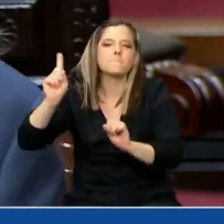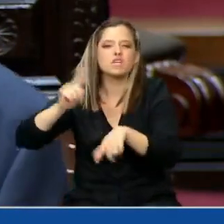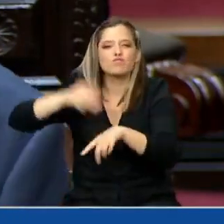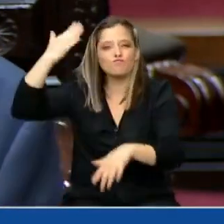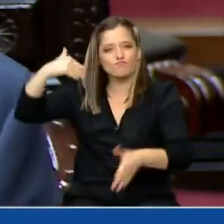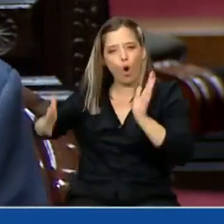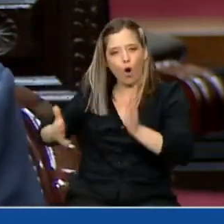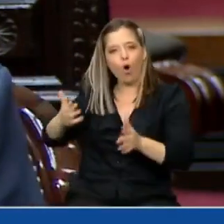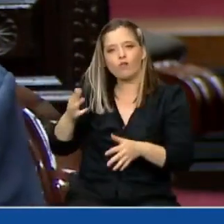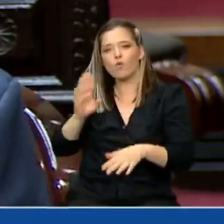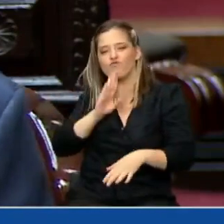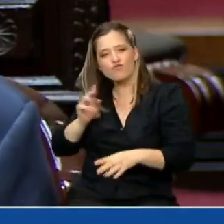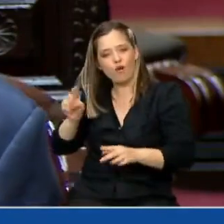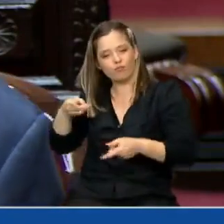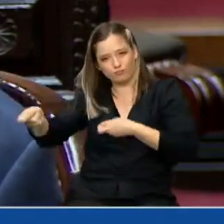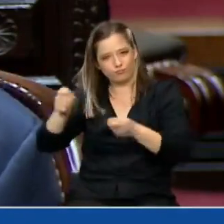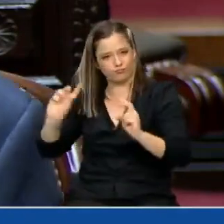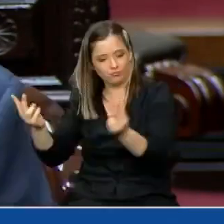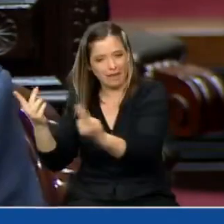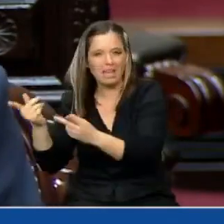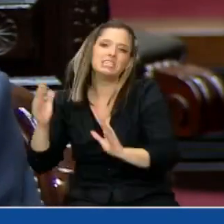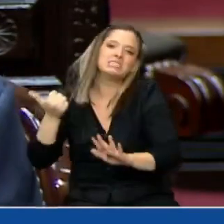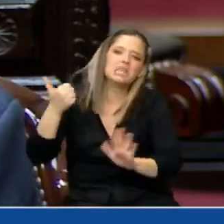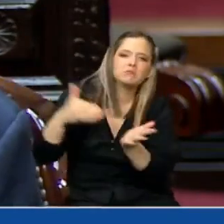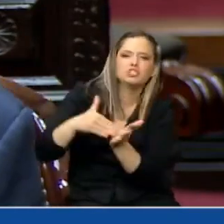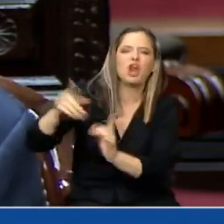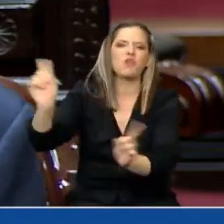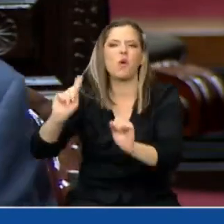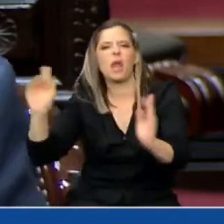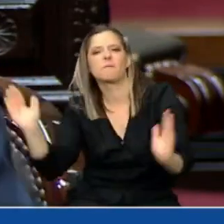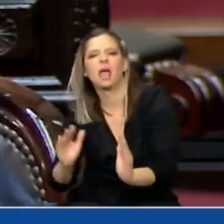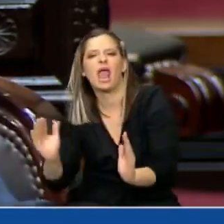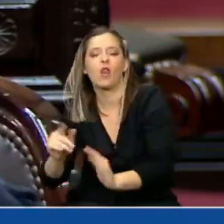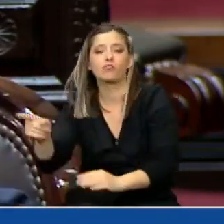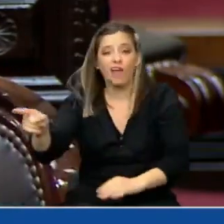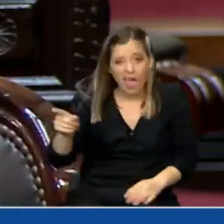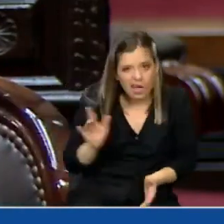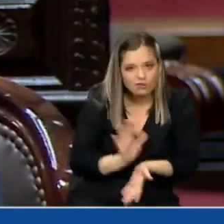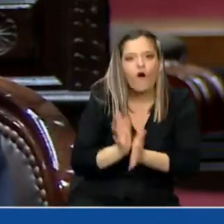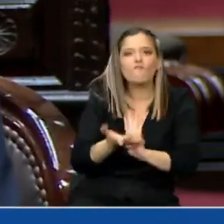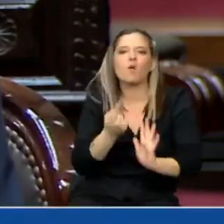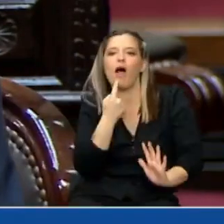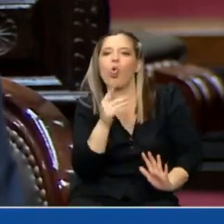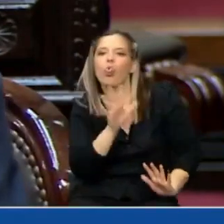fueron menos. Es sembrar la duda, es empezar a decir: no fue tanto.